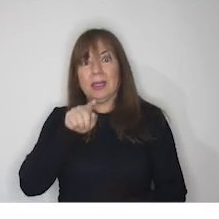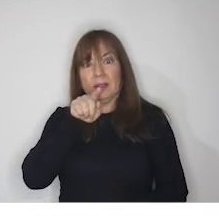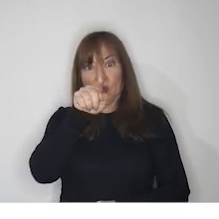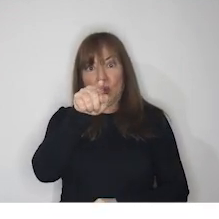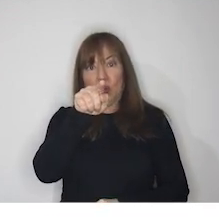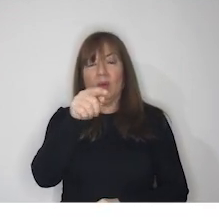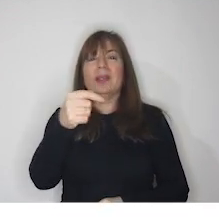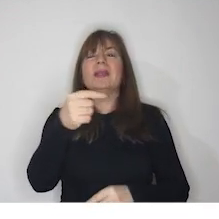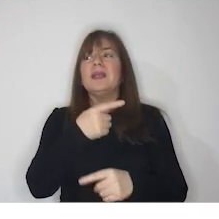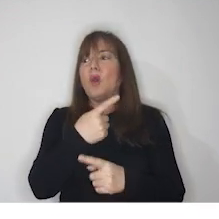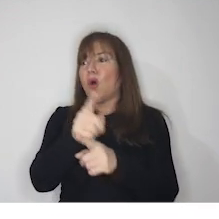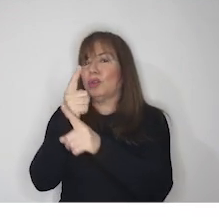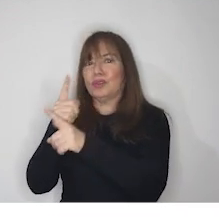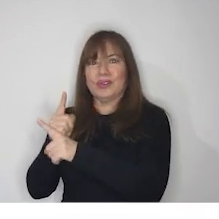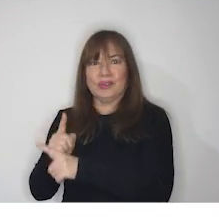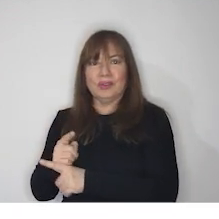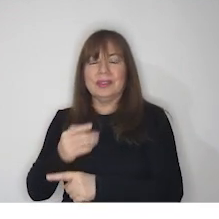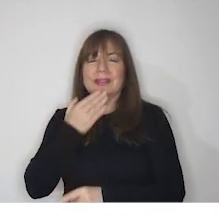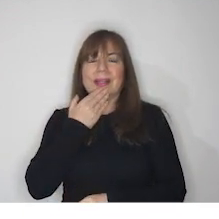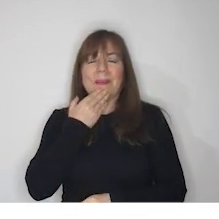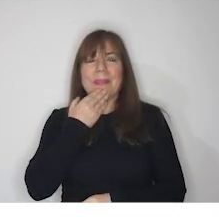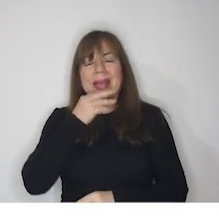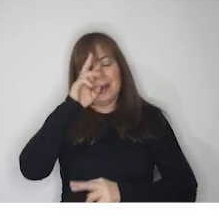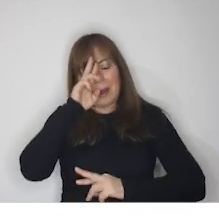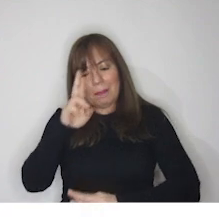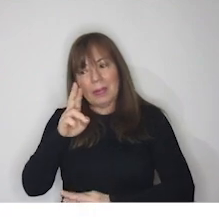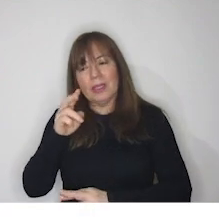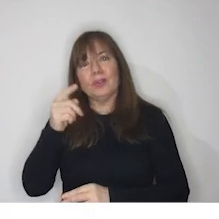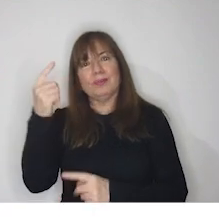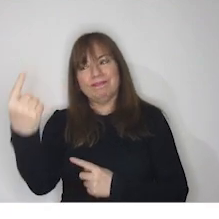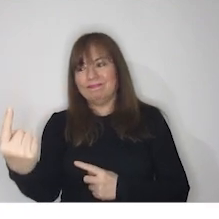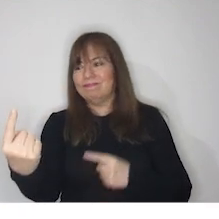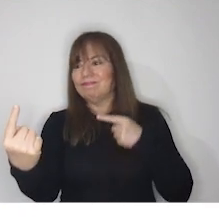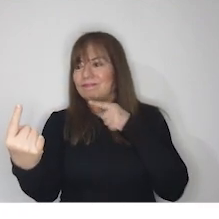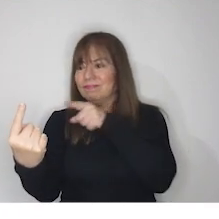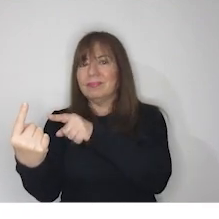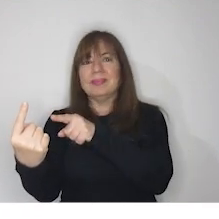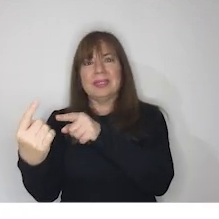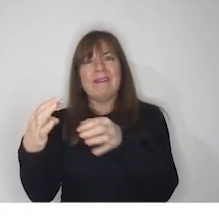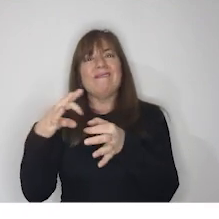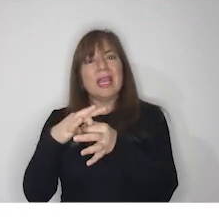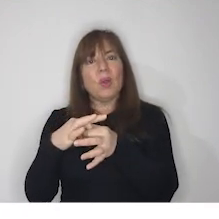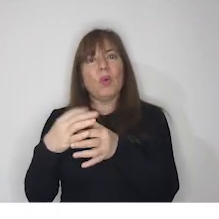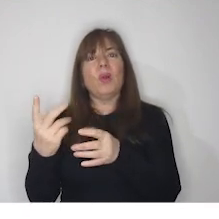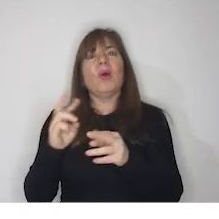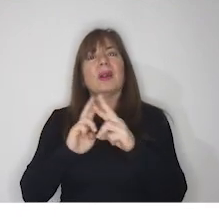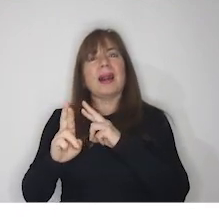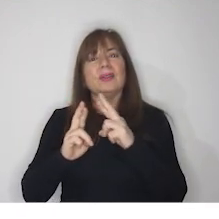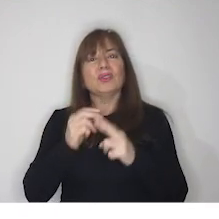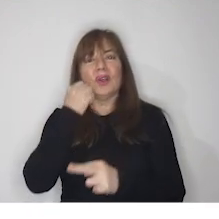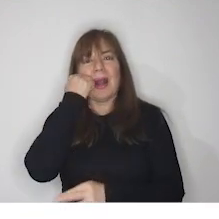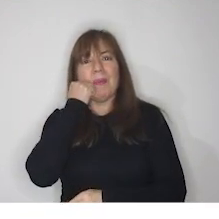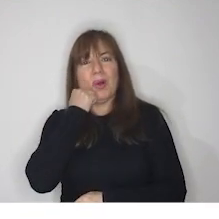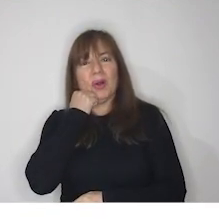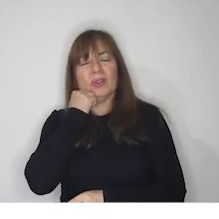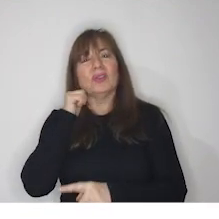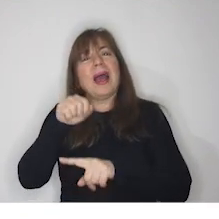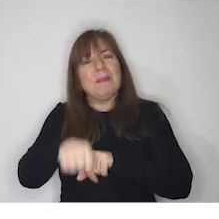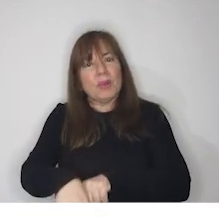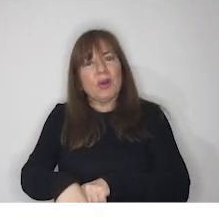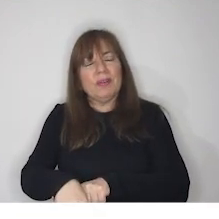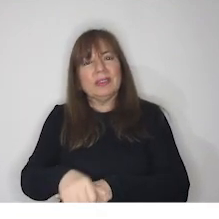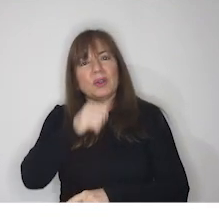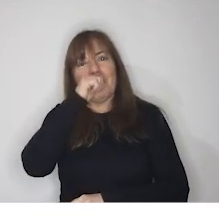transmisión sexual. Así te proteges tú y al resto. La responsabilidad afectiva habla del respeto hacia el otro